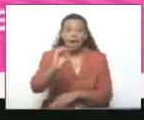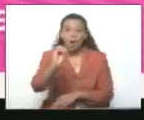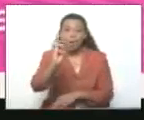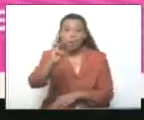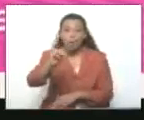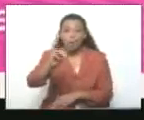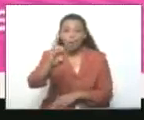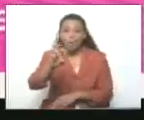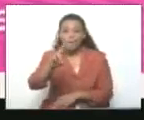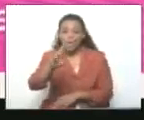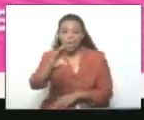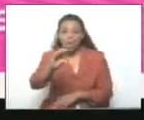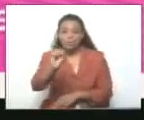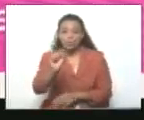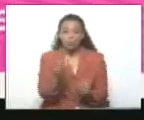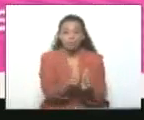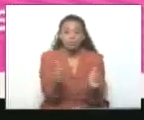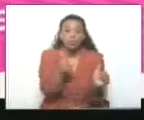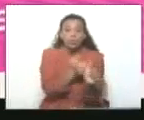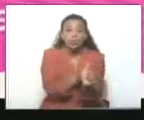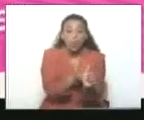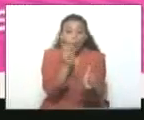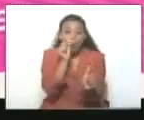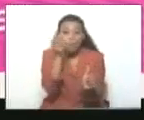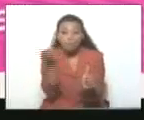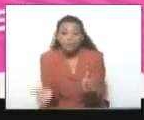En sustitución de